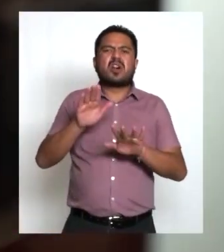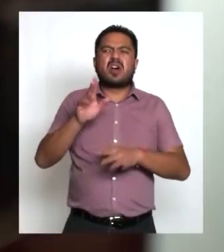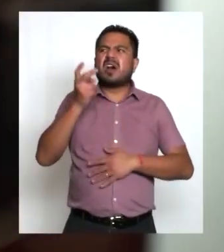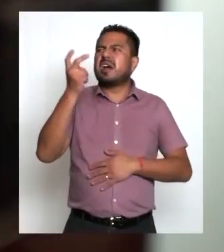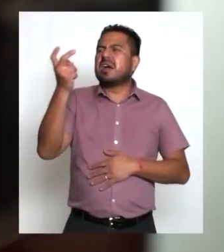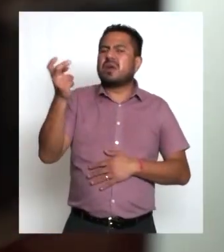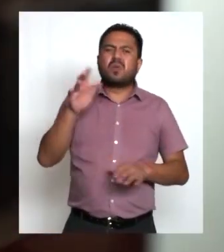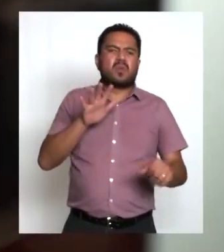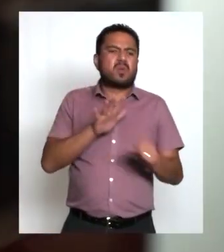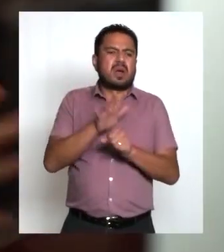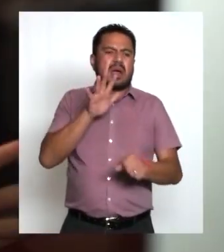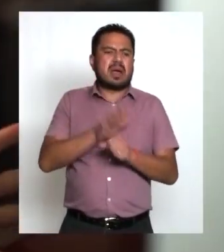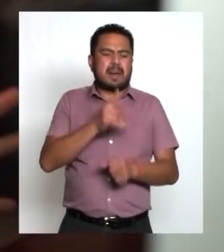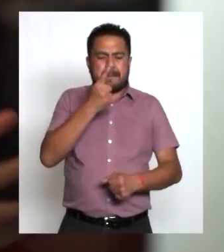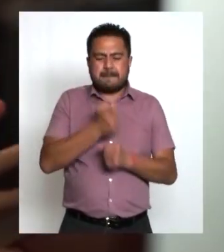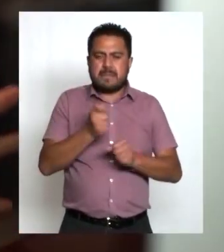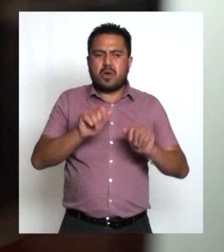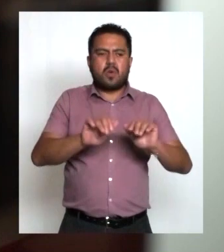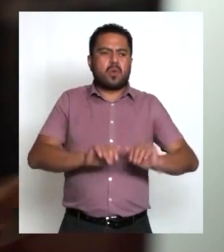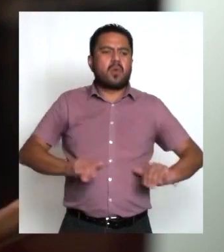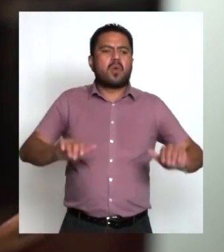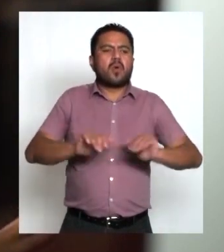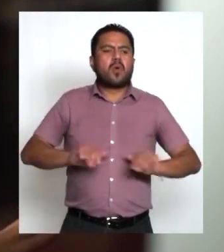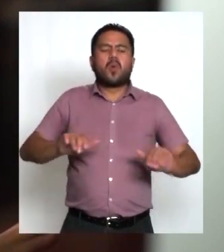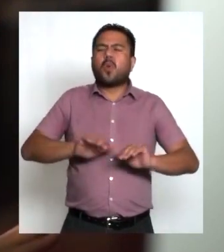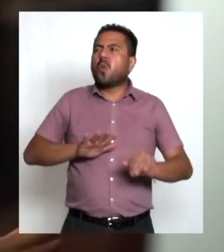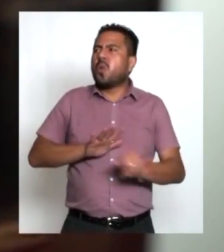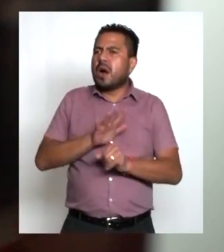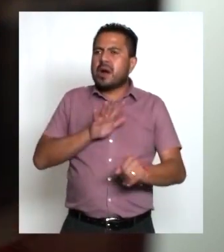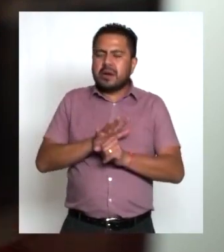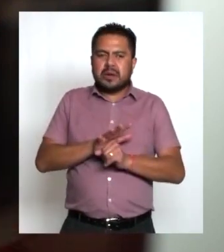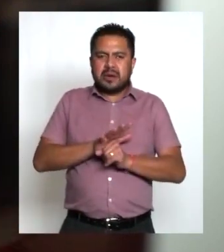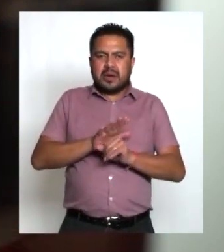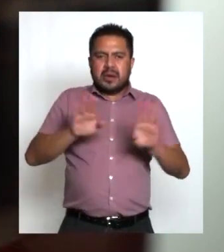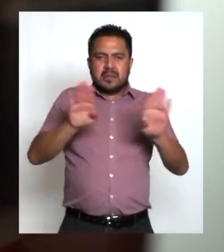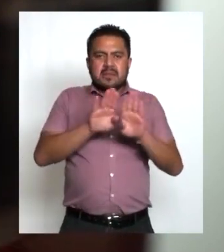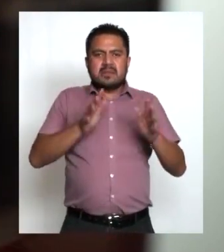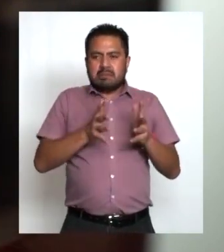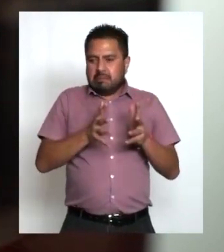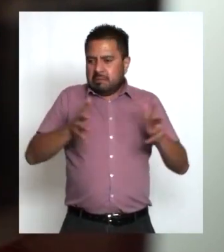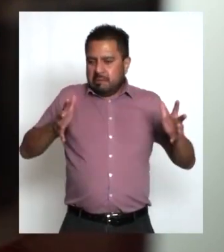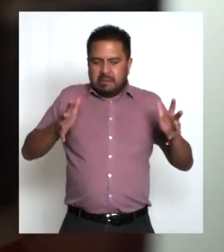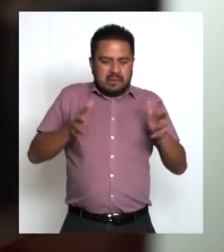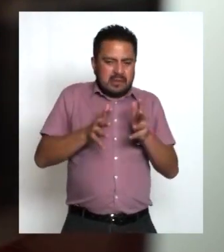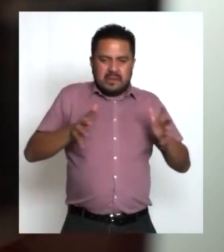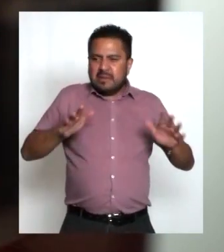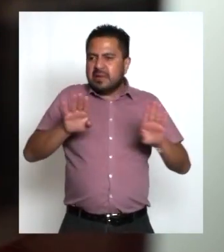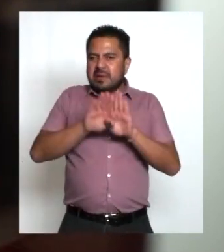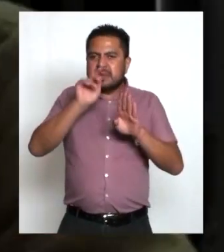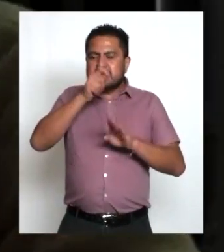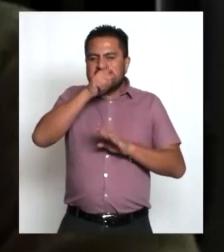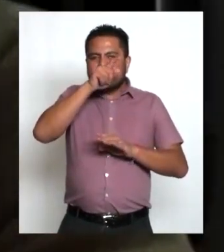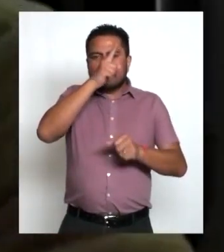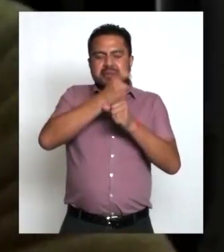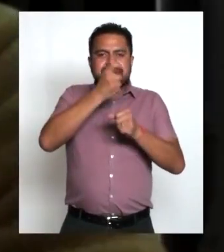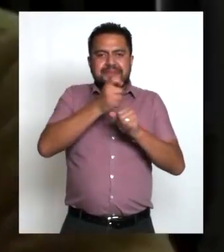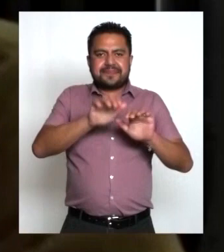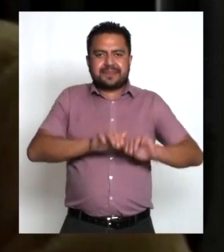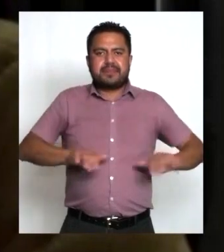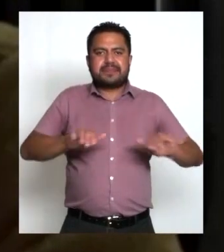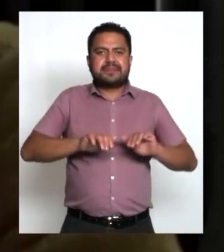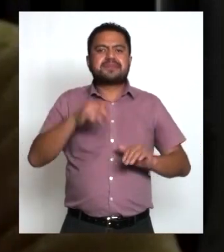poco sobre cuál fue la primera computadora y pues, de qué tamaño era. Bueno, la